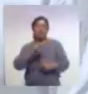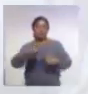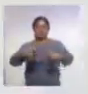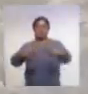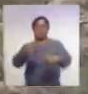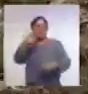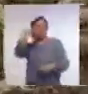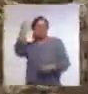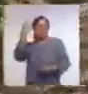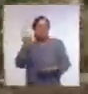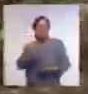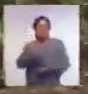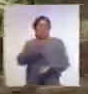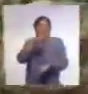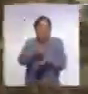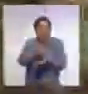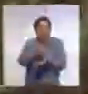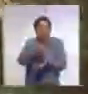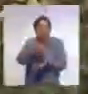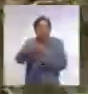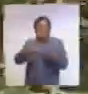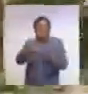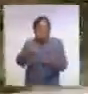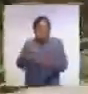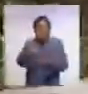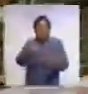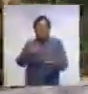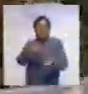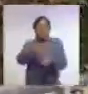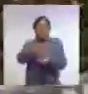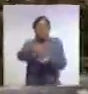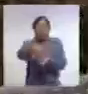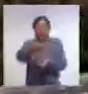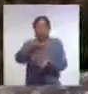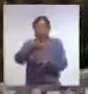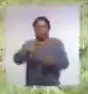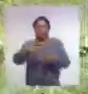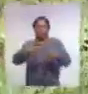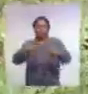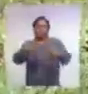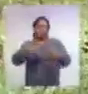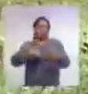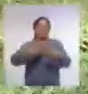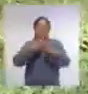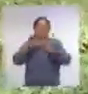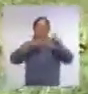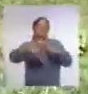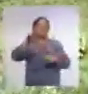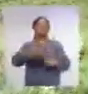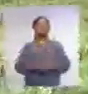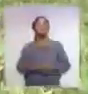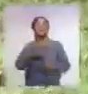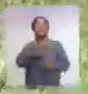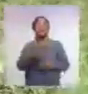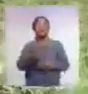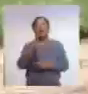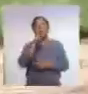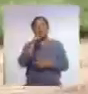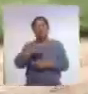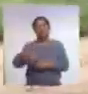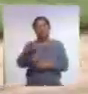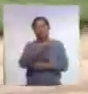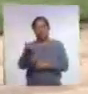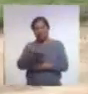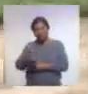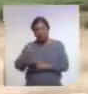algún brinco. El césped se regará diariamente y se cuidará con fertilizantes durante 30 días para que pueda enraizar. Se